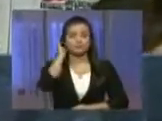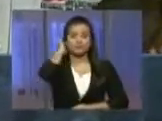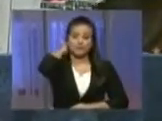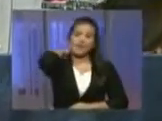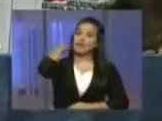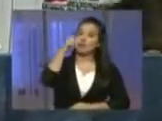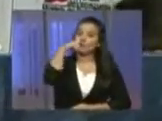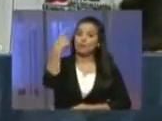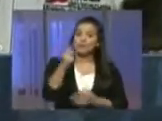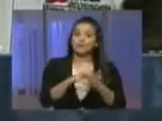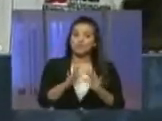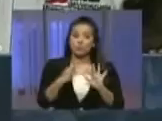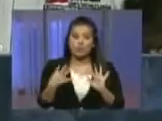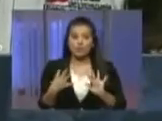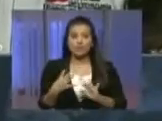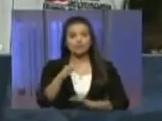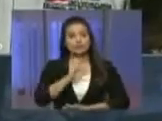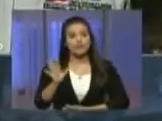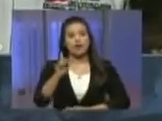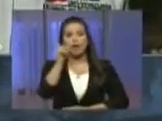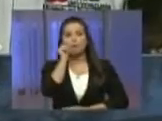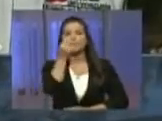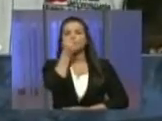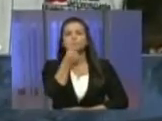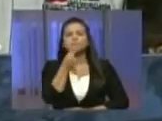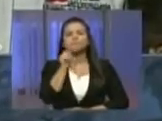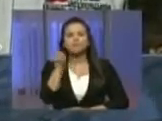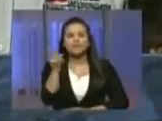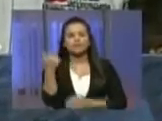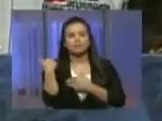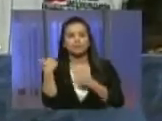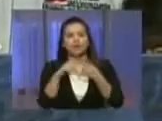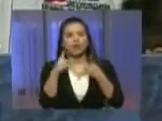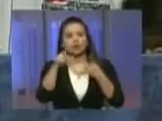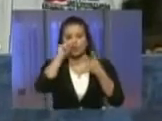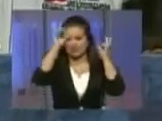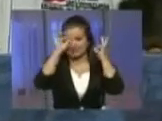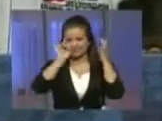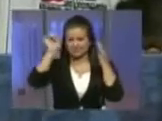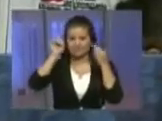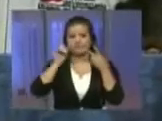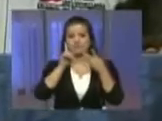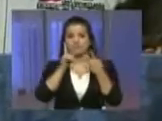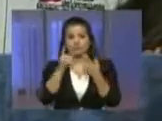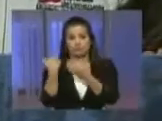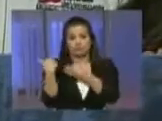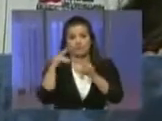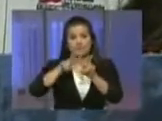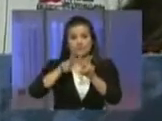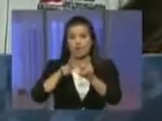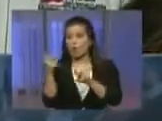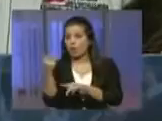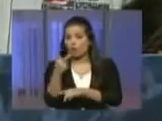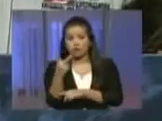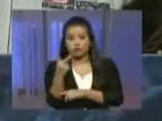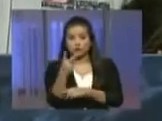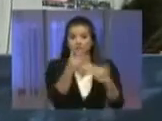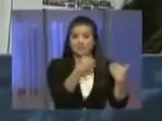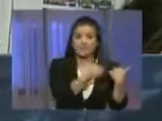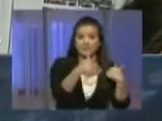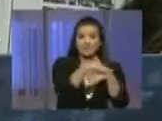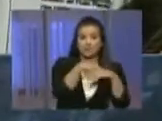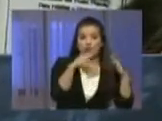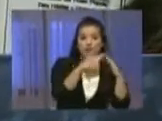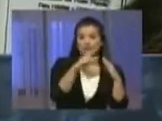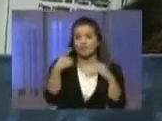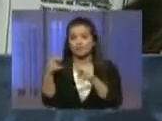2019 Ricardo Molina Manuel Quevedo ustedes como hermanitos así